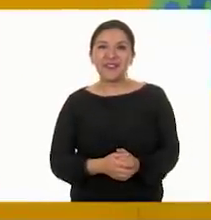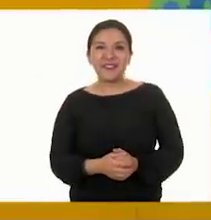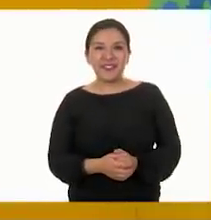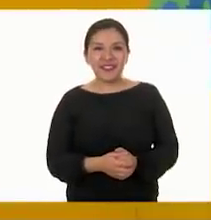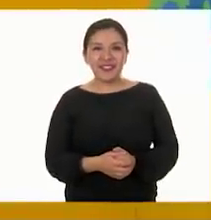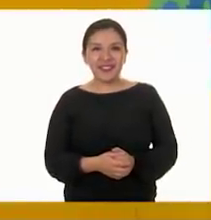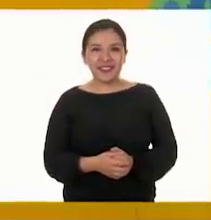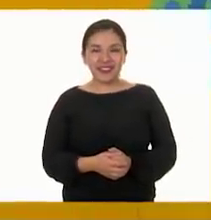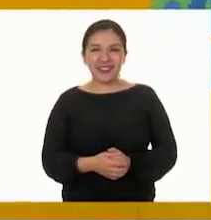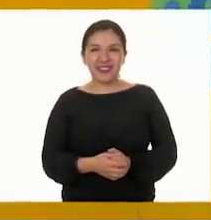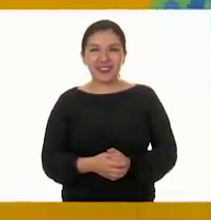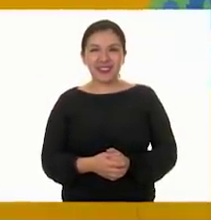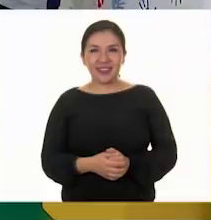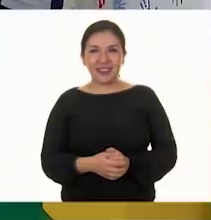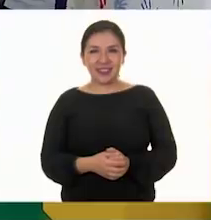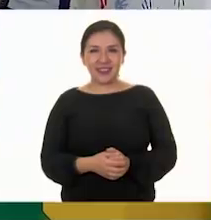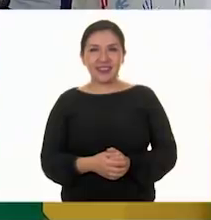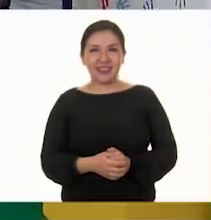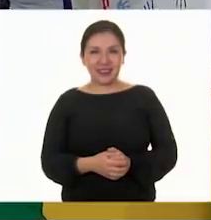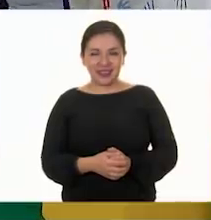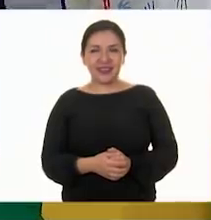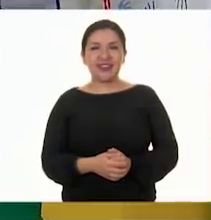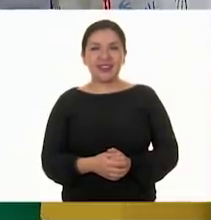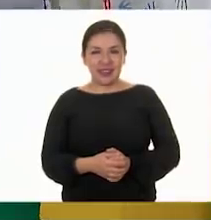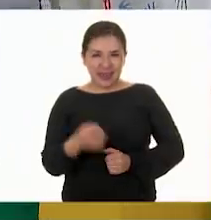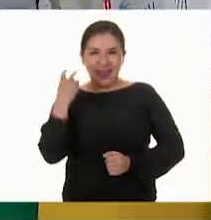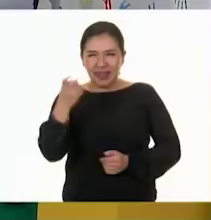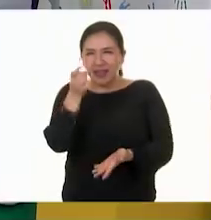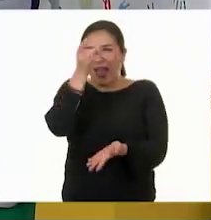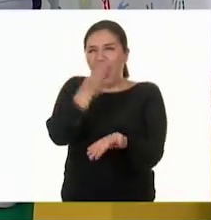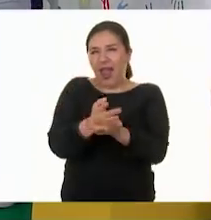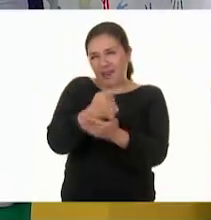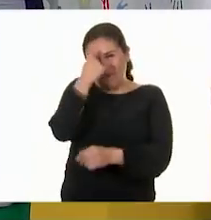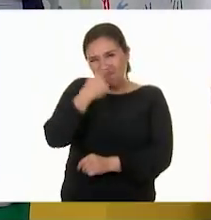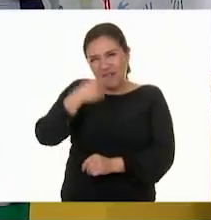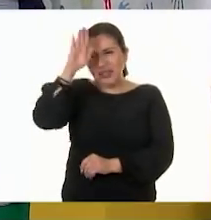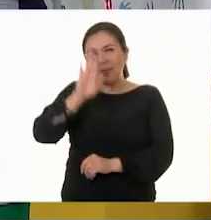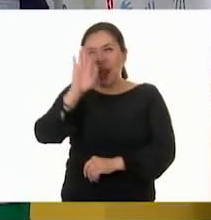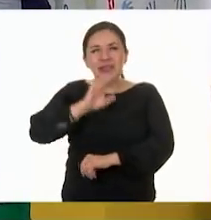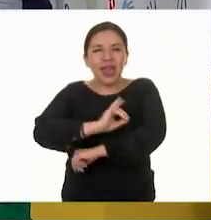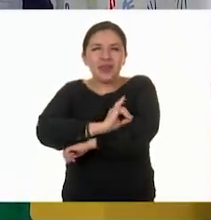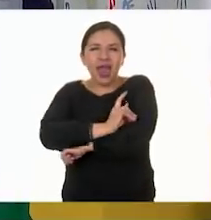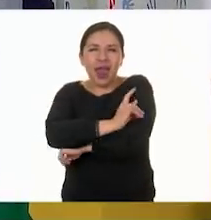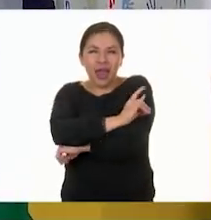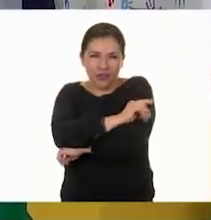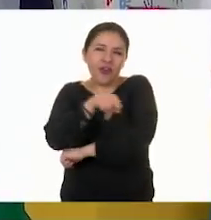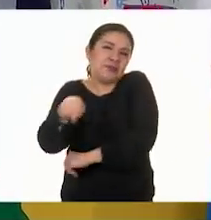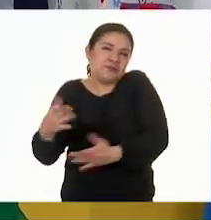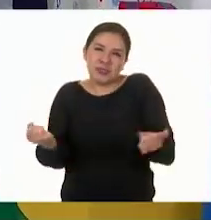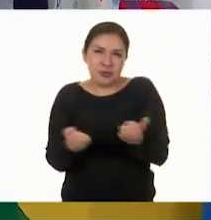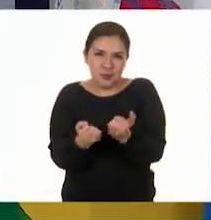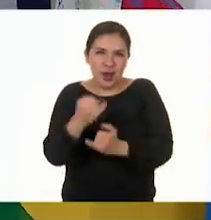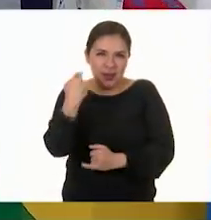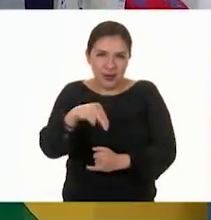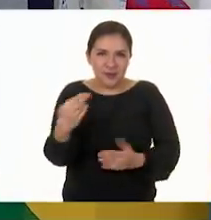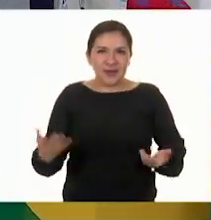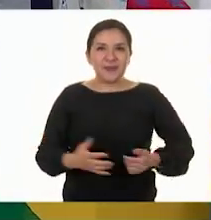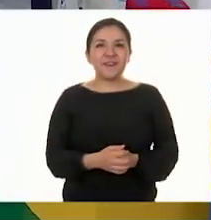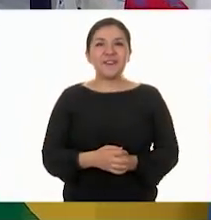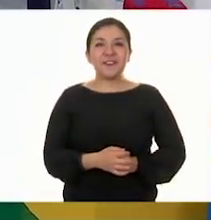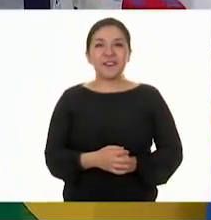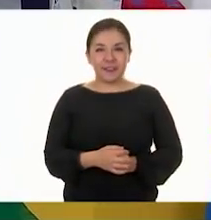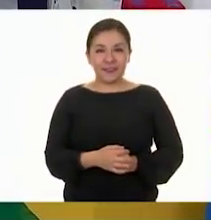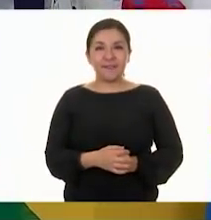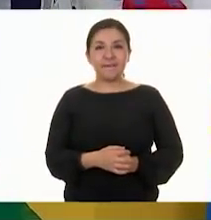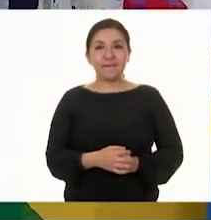cóclea. Es la forma más fácil de identificarla, porque parece un caracol. Un caracol. Cóclea.